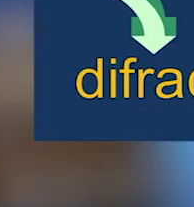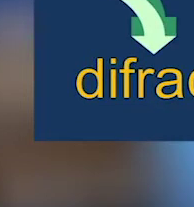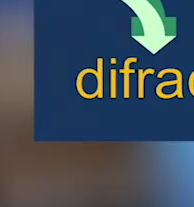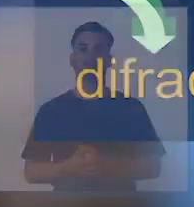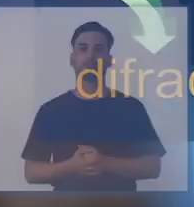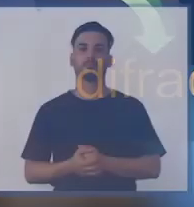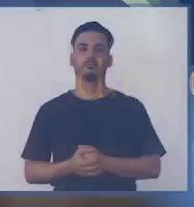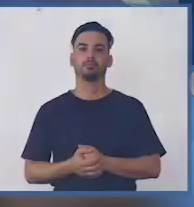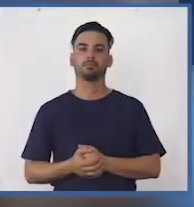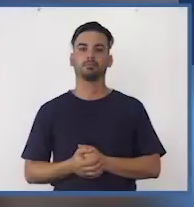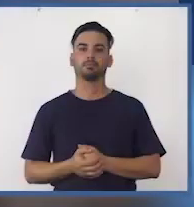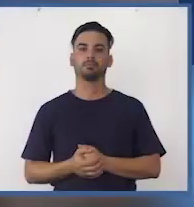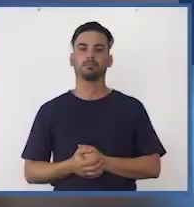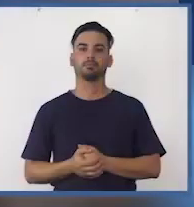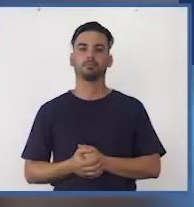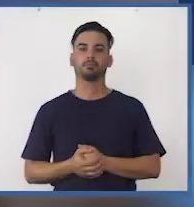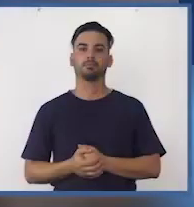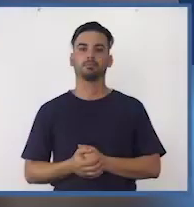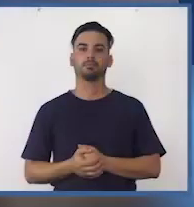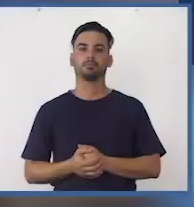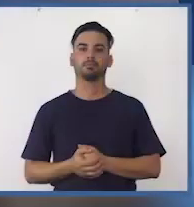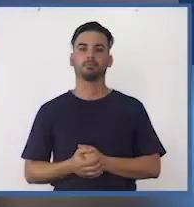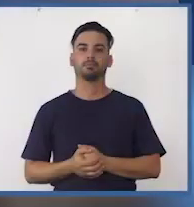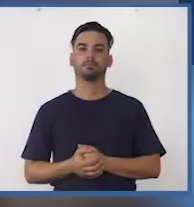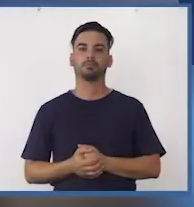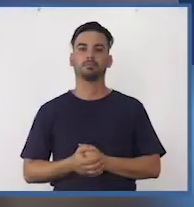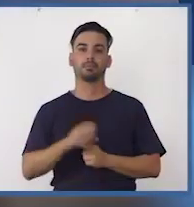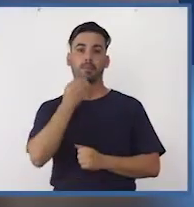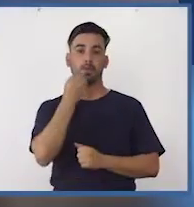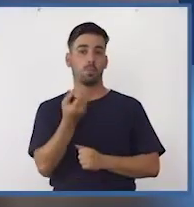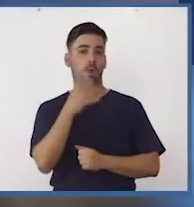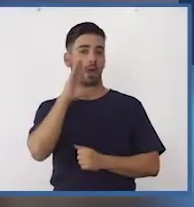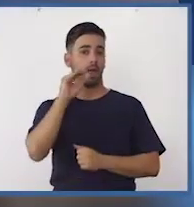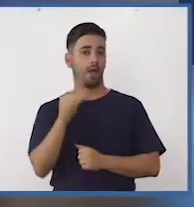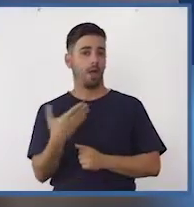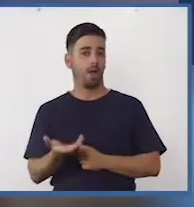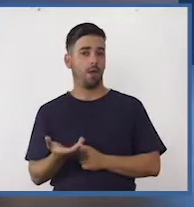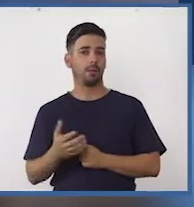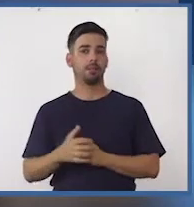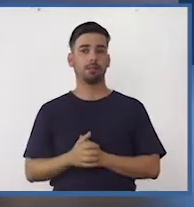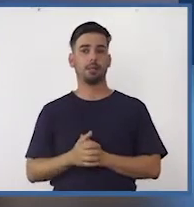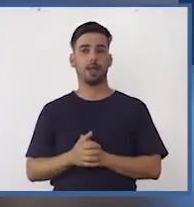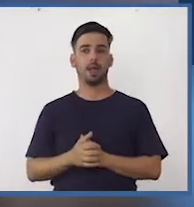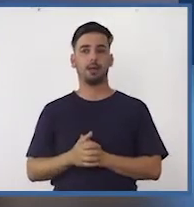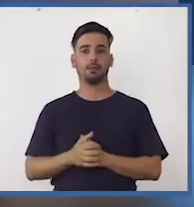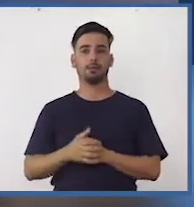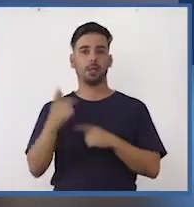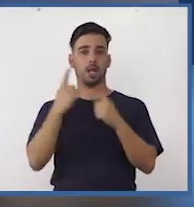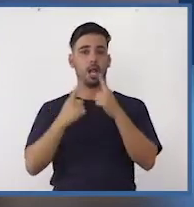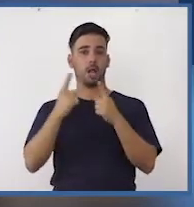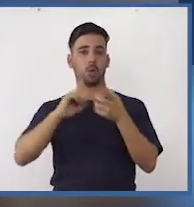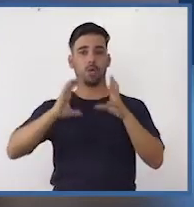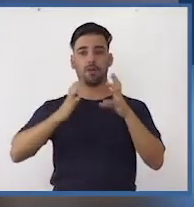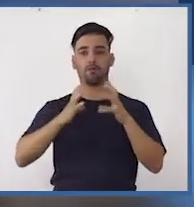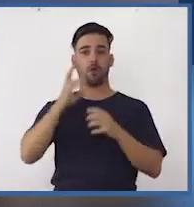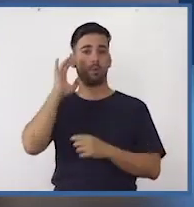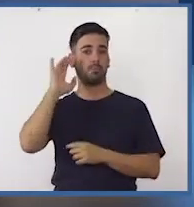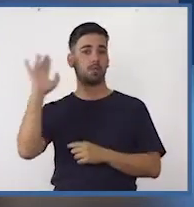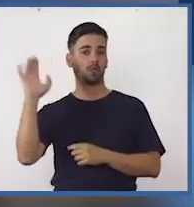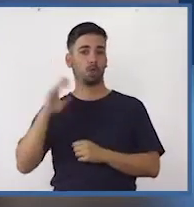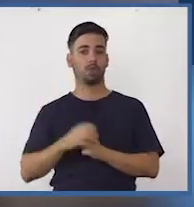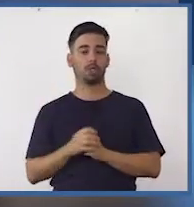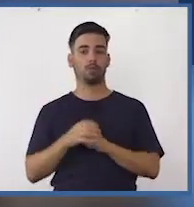podemos hacer referencia a las cualidades del sonido: el tono, el timbre, intensidad. ¿No les ha pasado nunca que están en su casa sentados en la